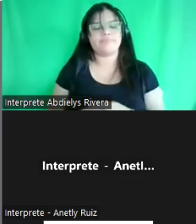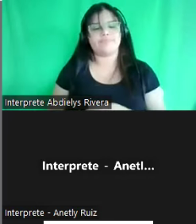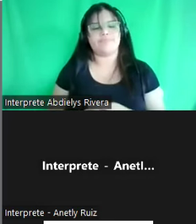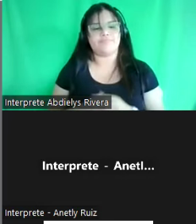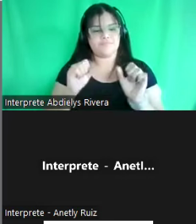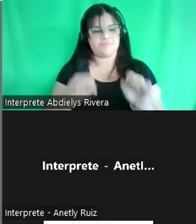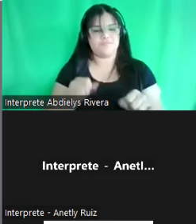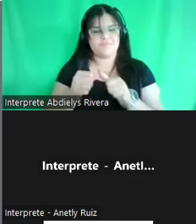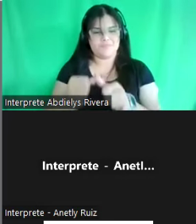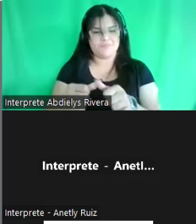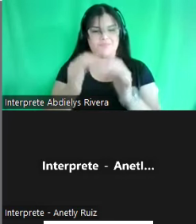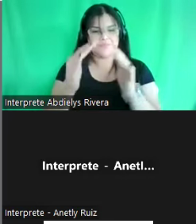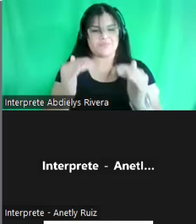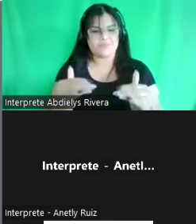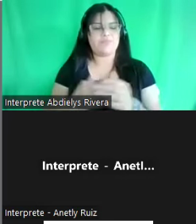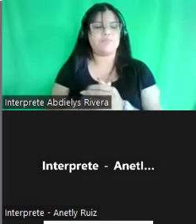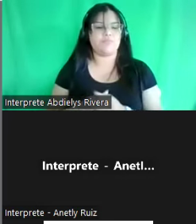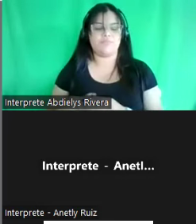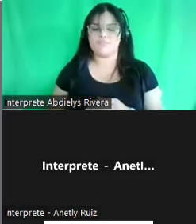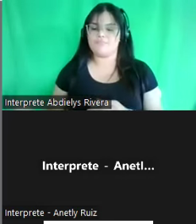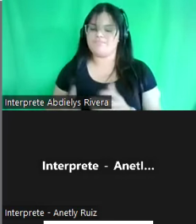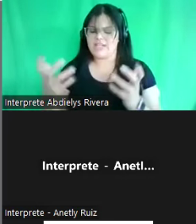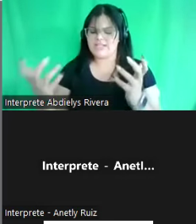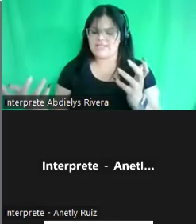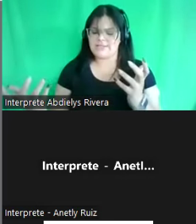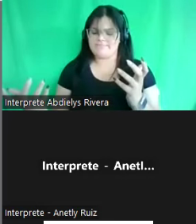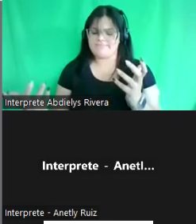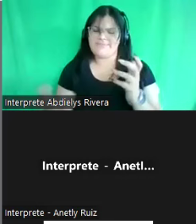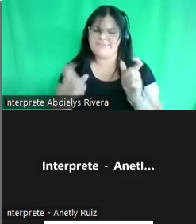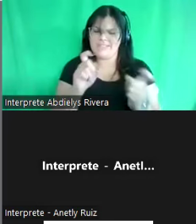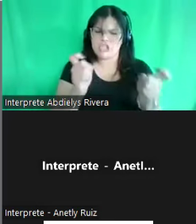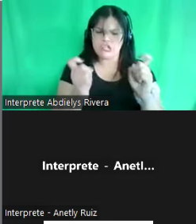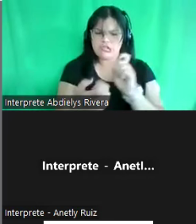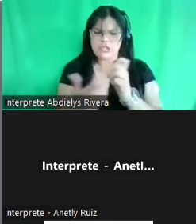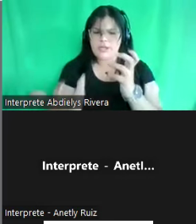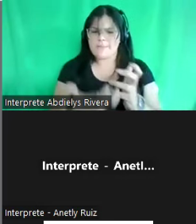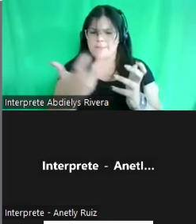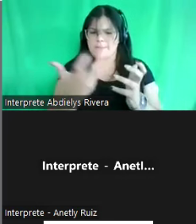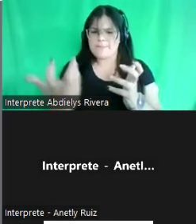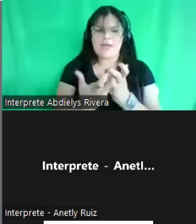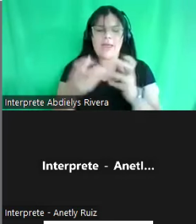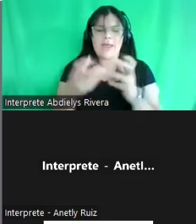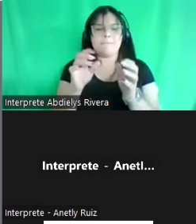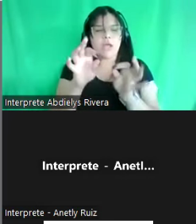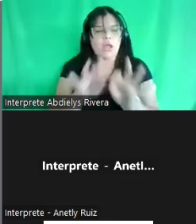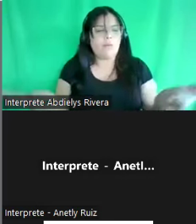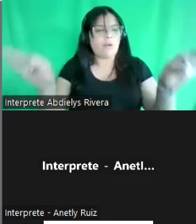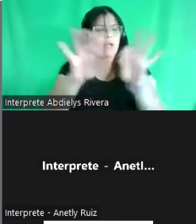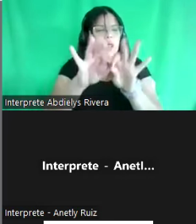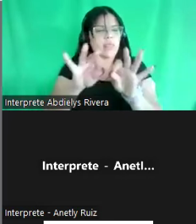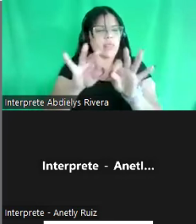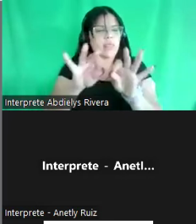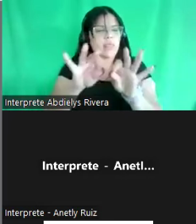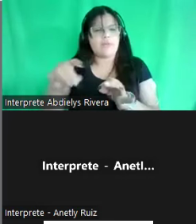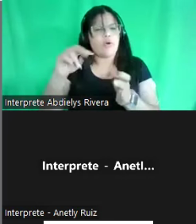continuamos. Cuando hablamos de acomodo razonable, es bien importante definir en el marco de acomodo razonable